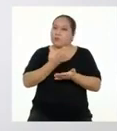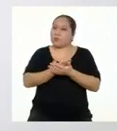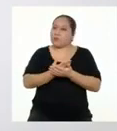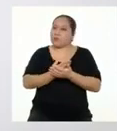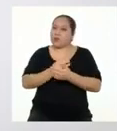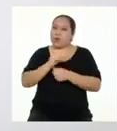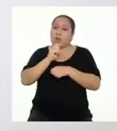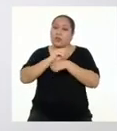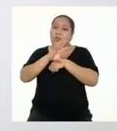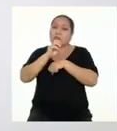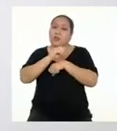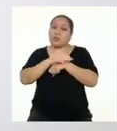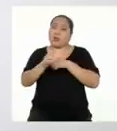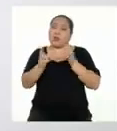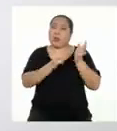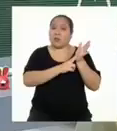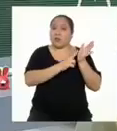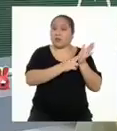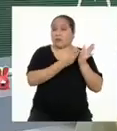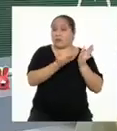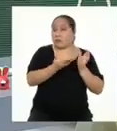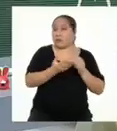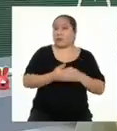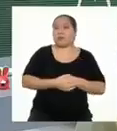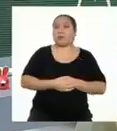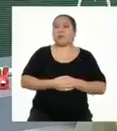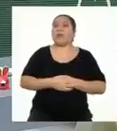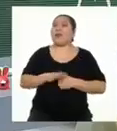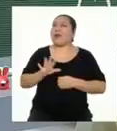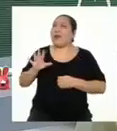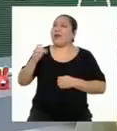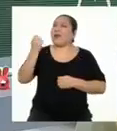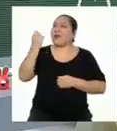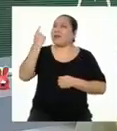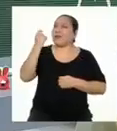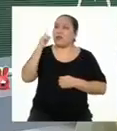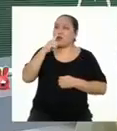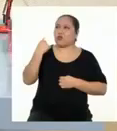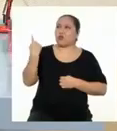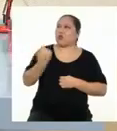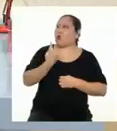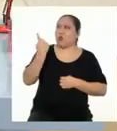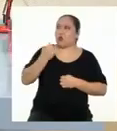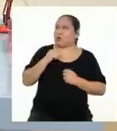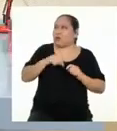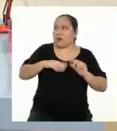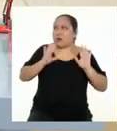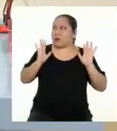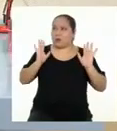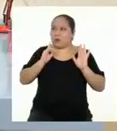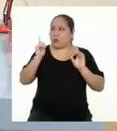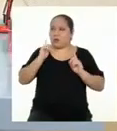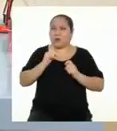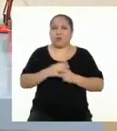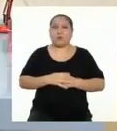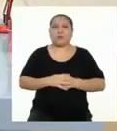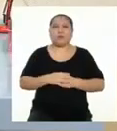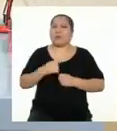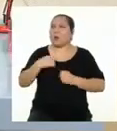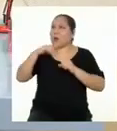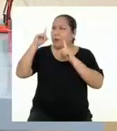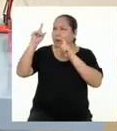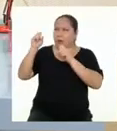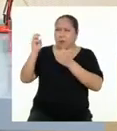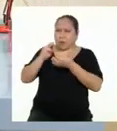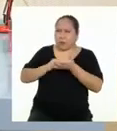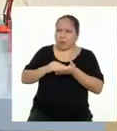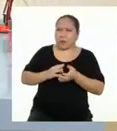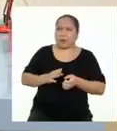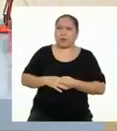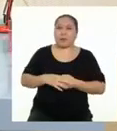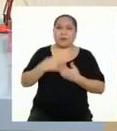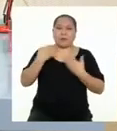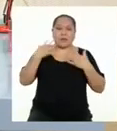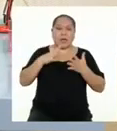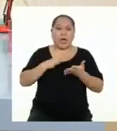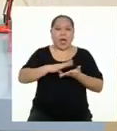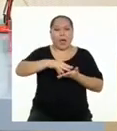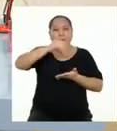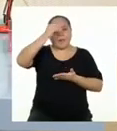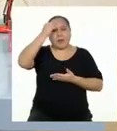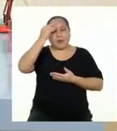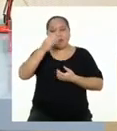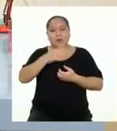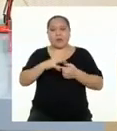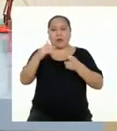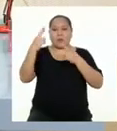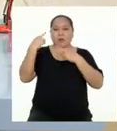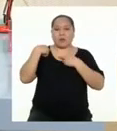con la asesoría de la Defensoría del Pueblo. Ya veo, no estamos solos acá. Tengo una pregunta más. Ya aprendimos